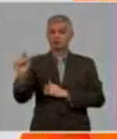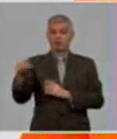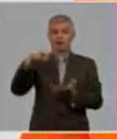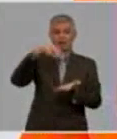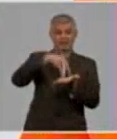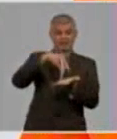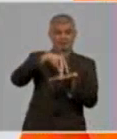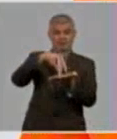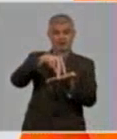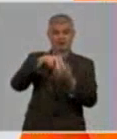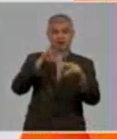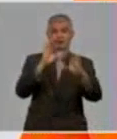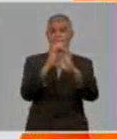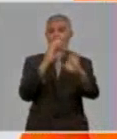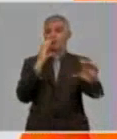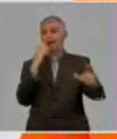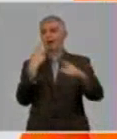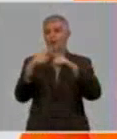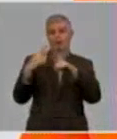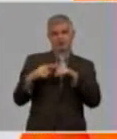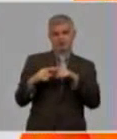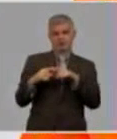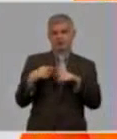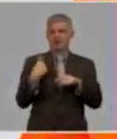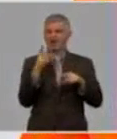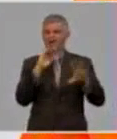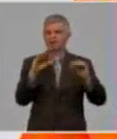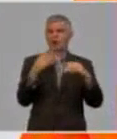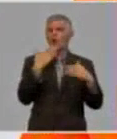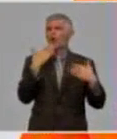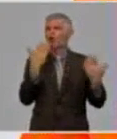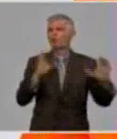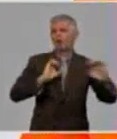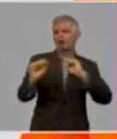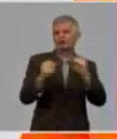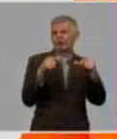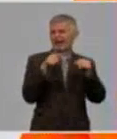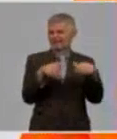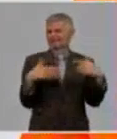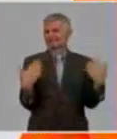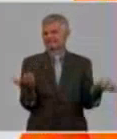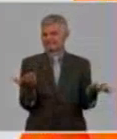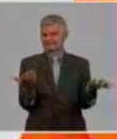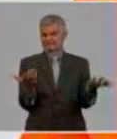más grandes. También cuando hemos hablado de esto nos dicen, bueno, ¿y cómo? ¿Quién va a controlar el transporte público?